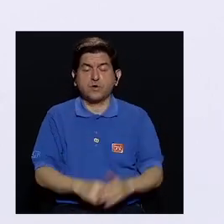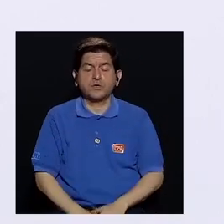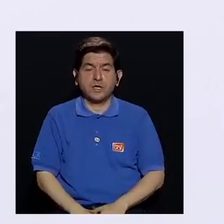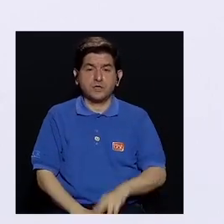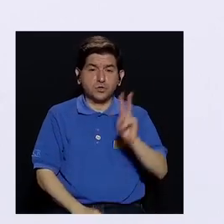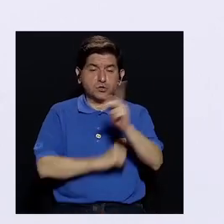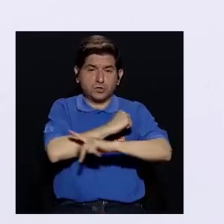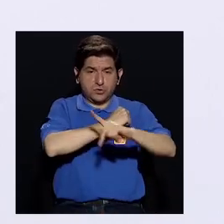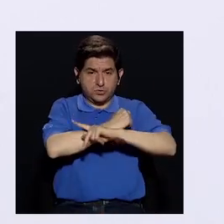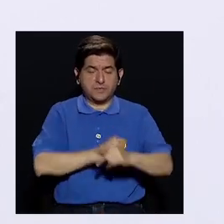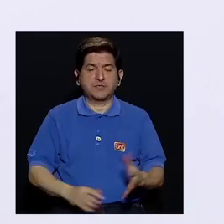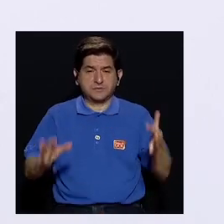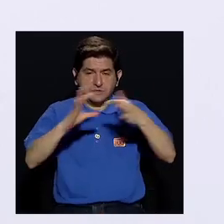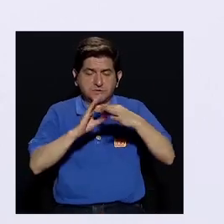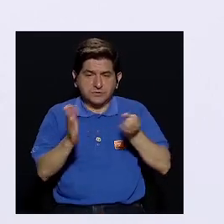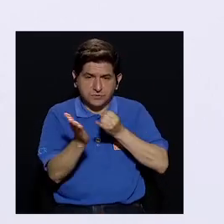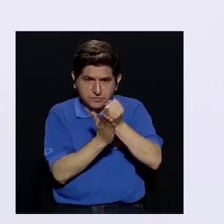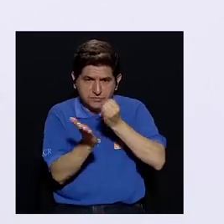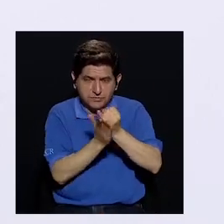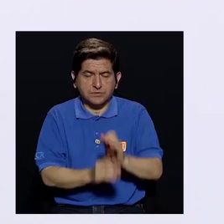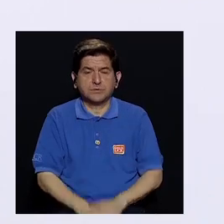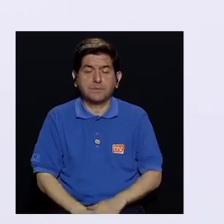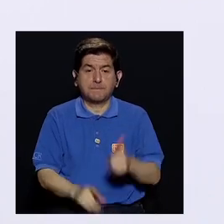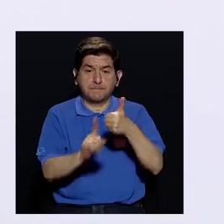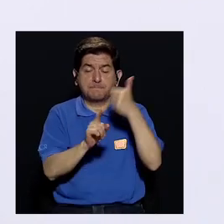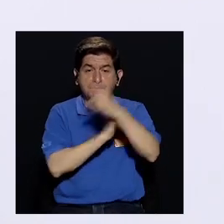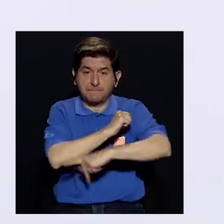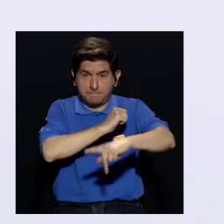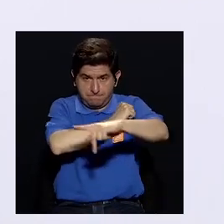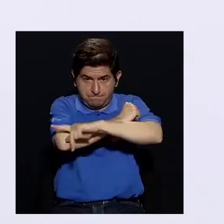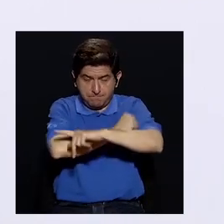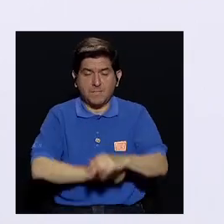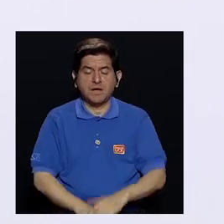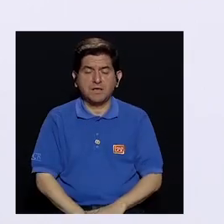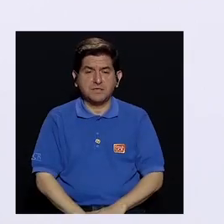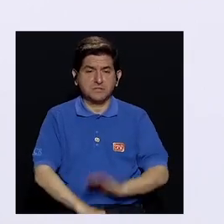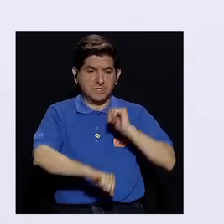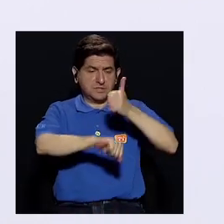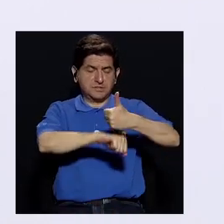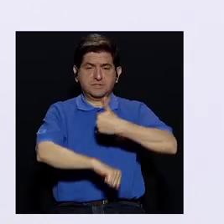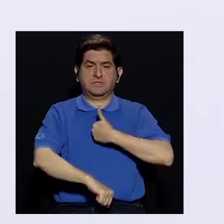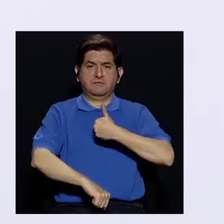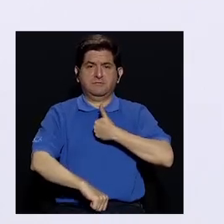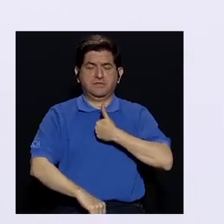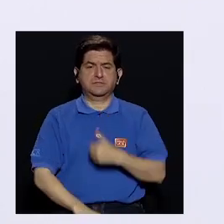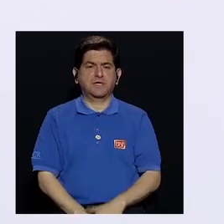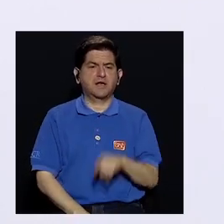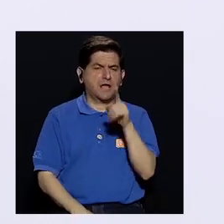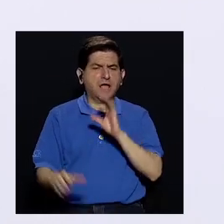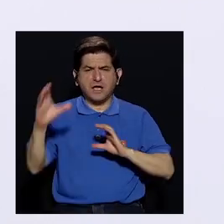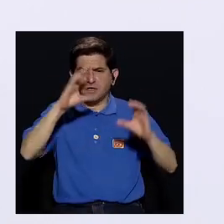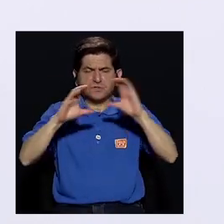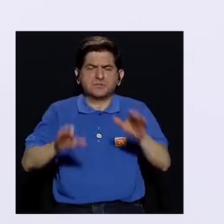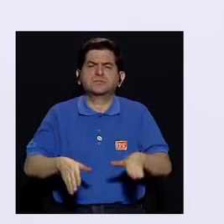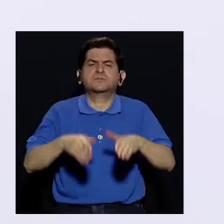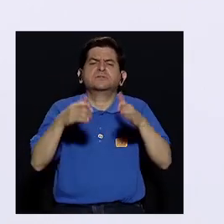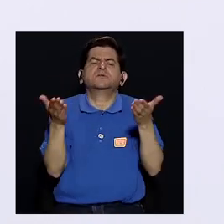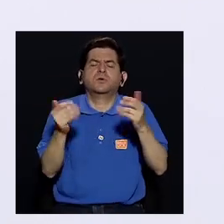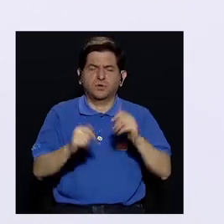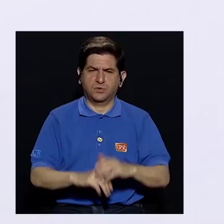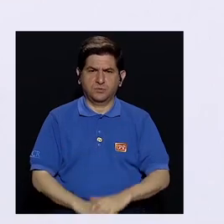investigación es muy interesante que los propios países se autodefinieron como estaban en ciencias y